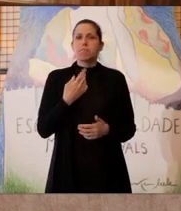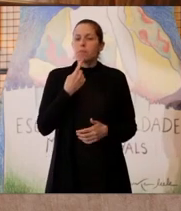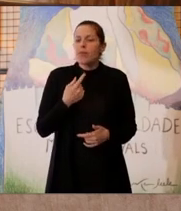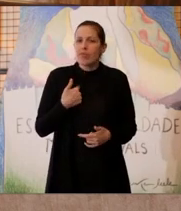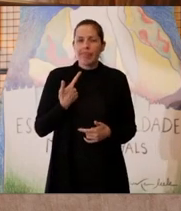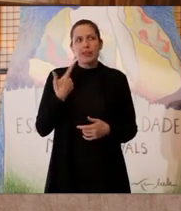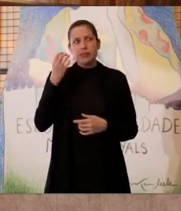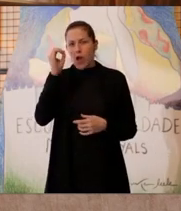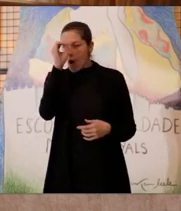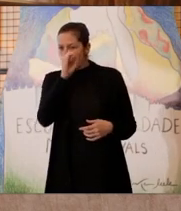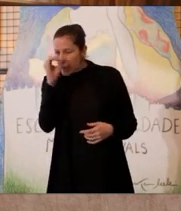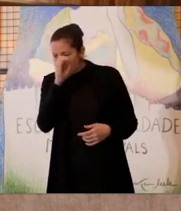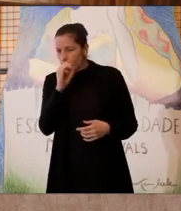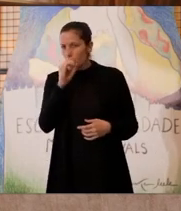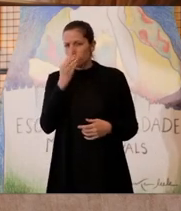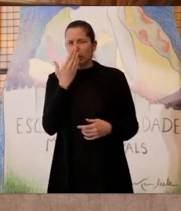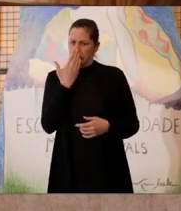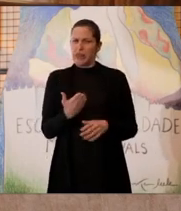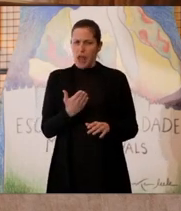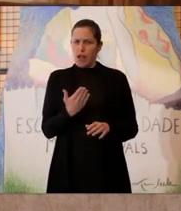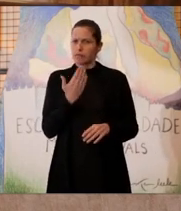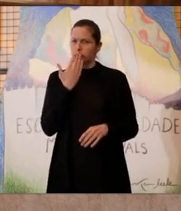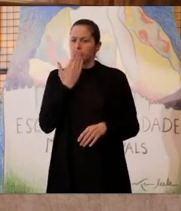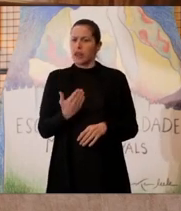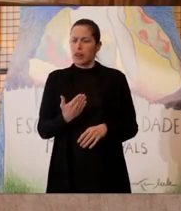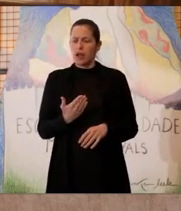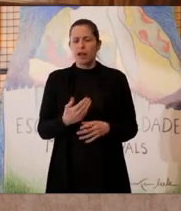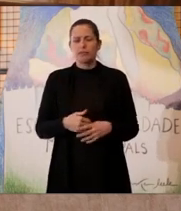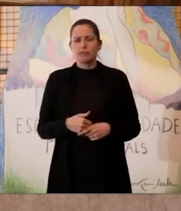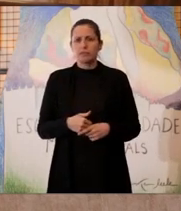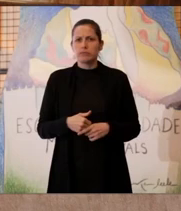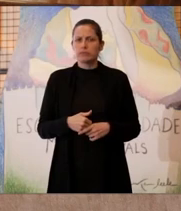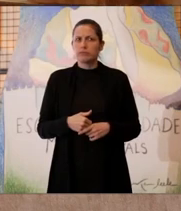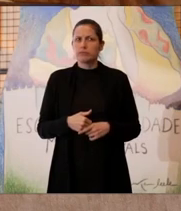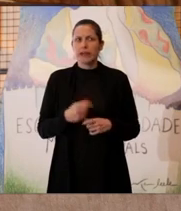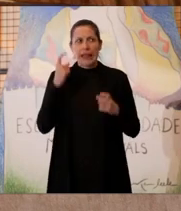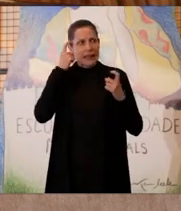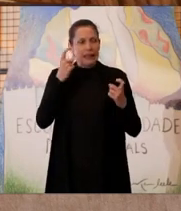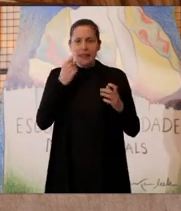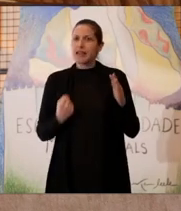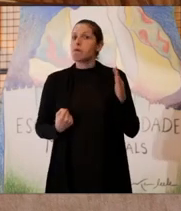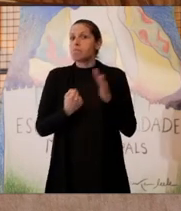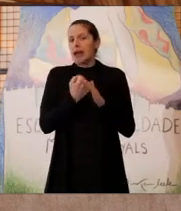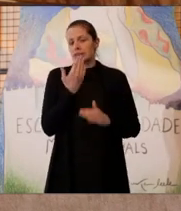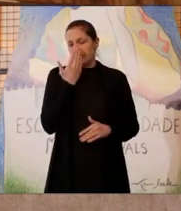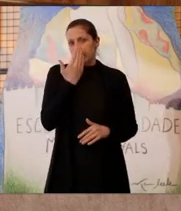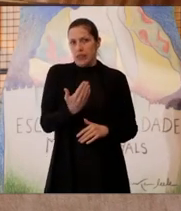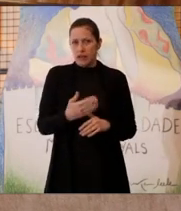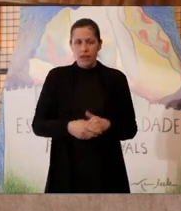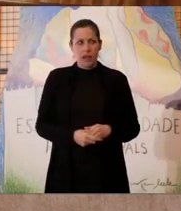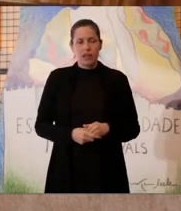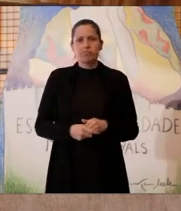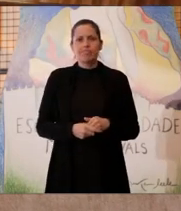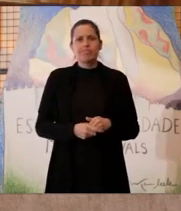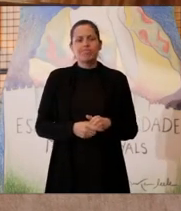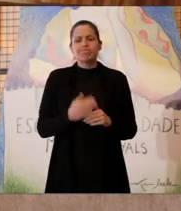crees Honestamente con mucha sinceridad con toda la que puedas si tú crees que hay